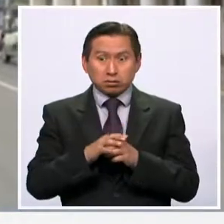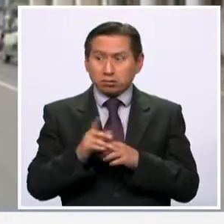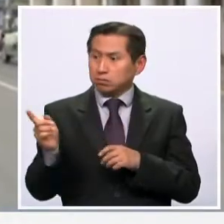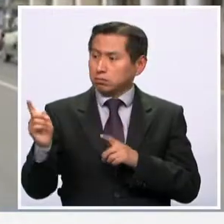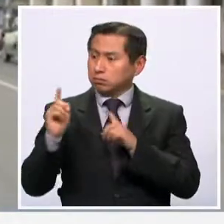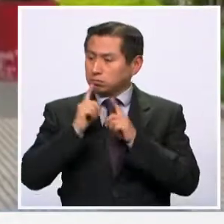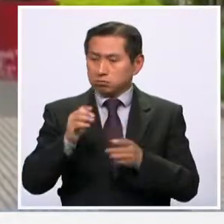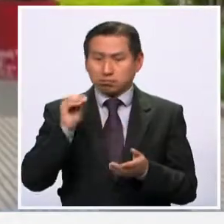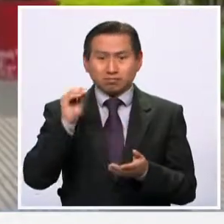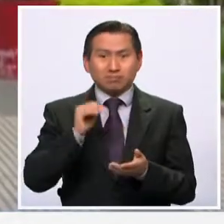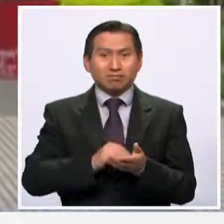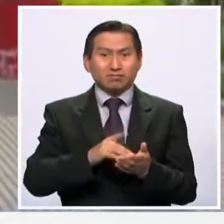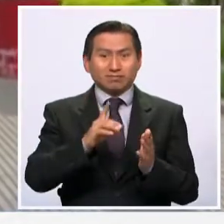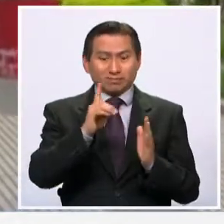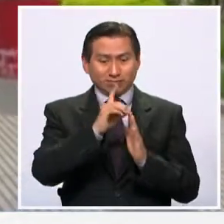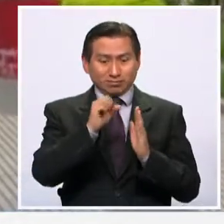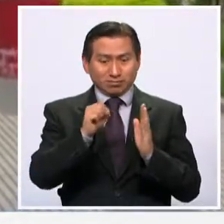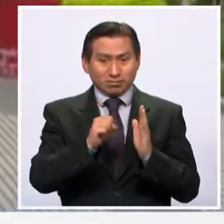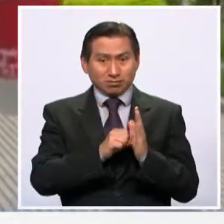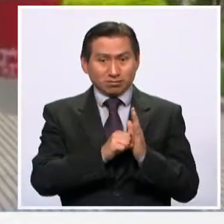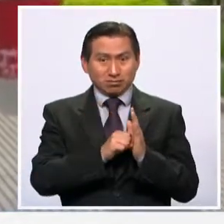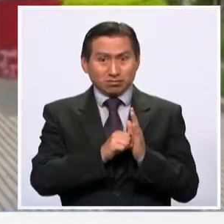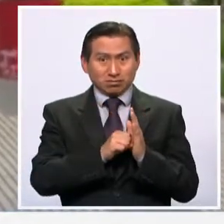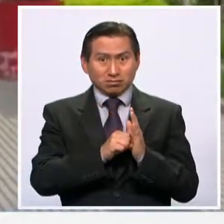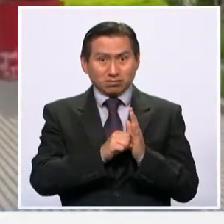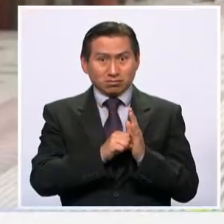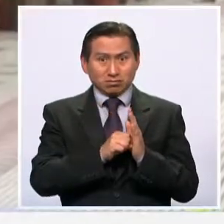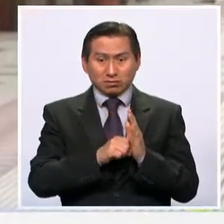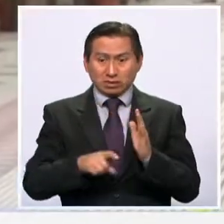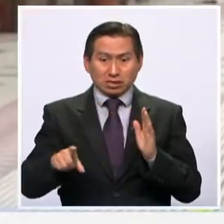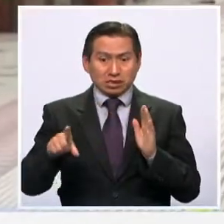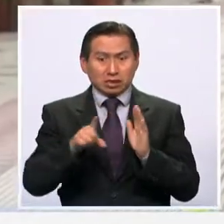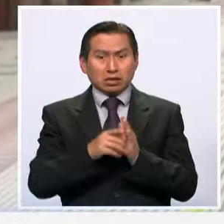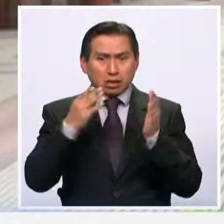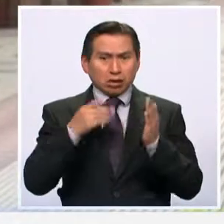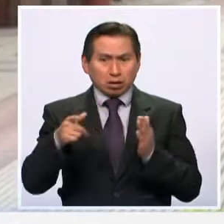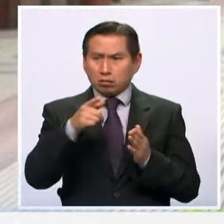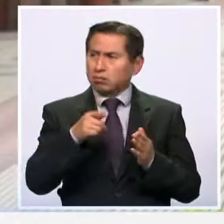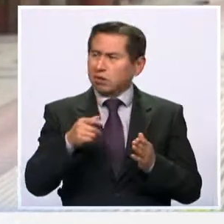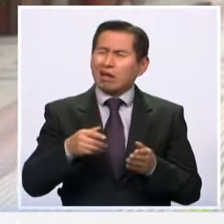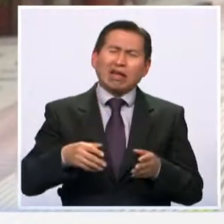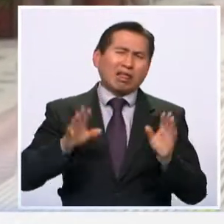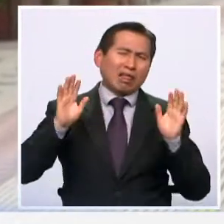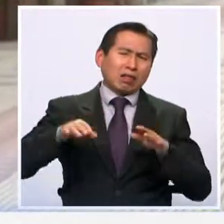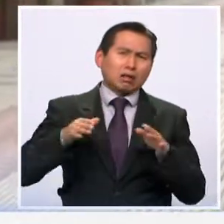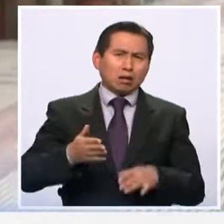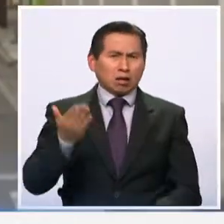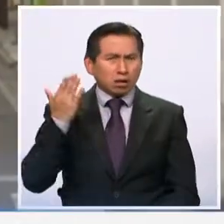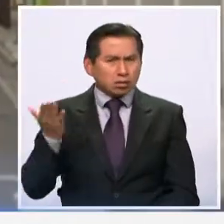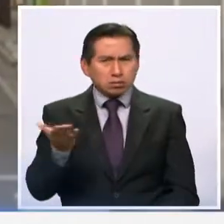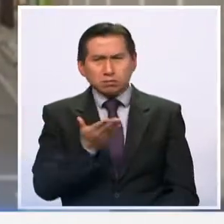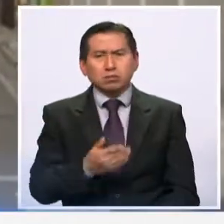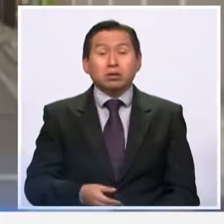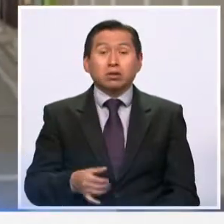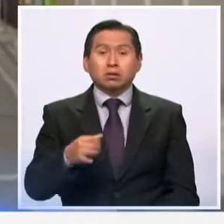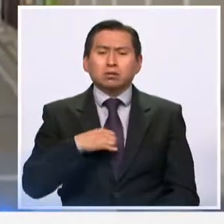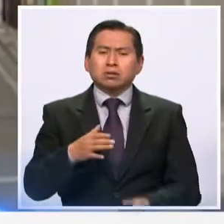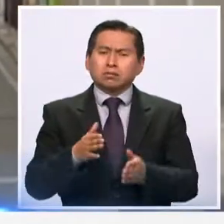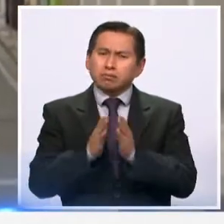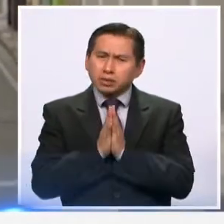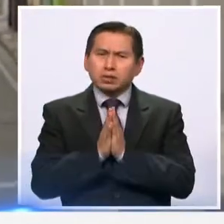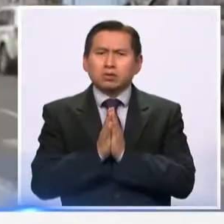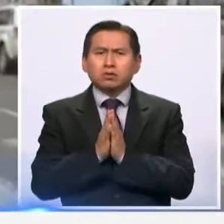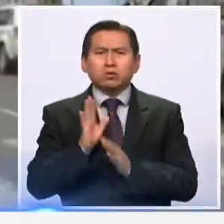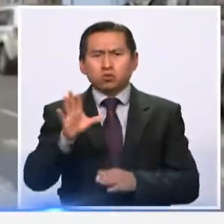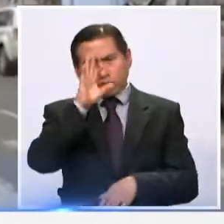decreto y la ley ahora también. Entonces, yo les pido a mis hermanos y